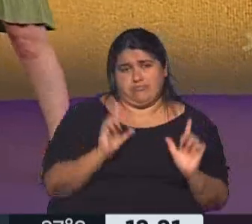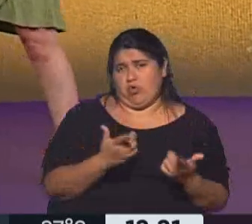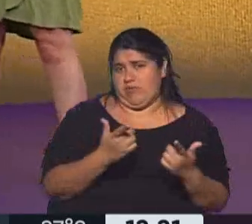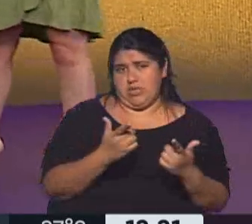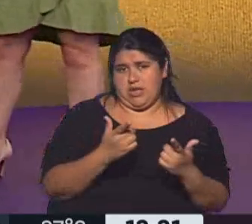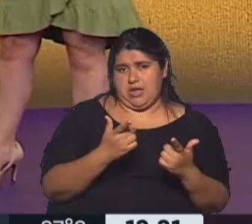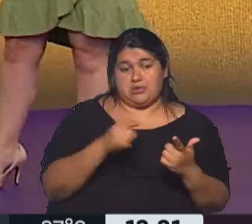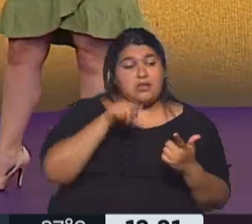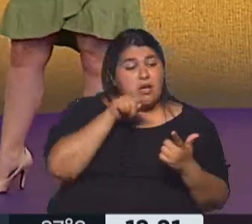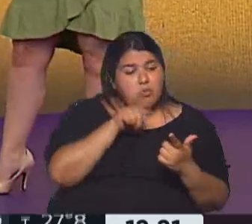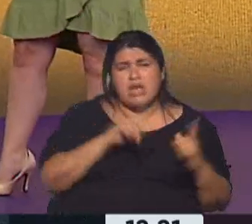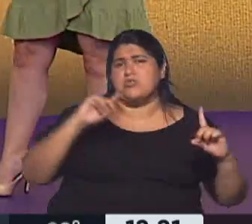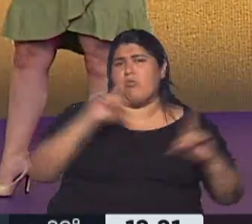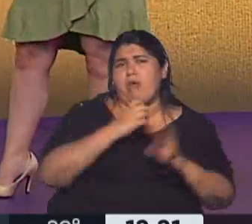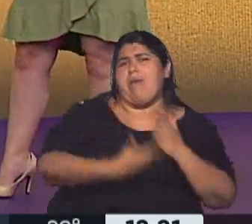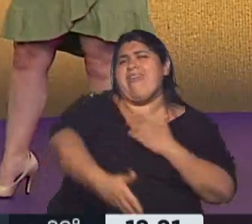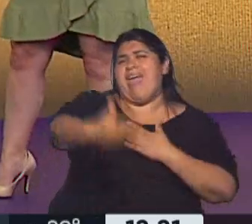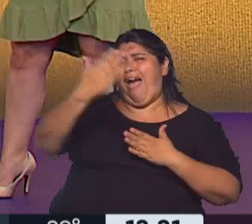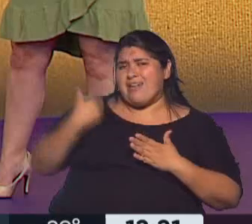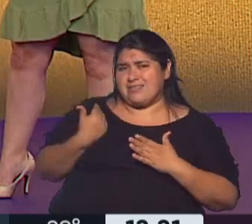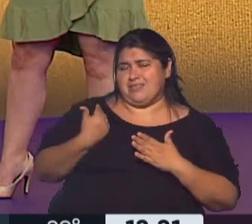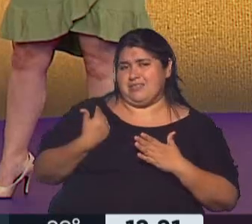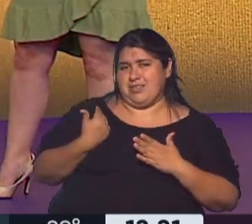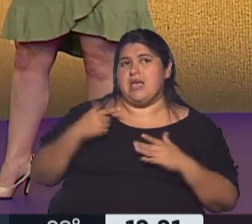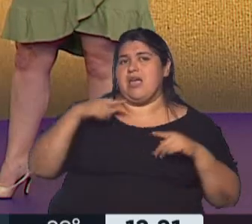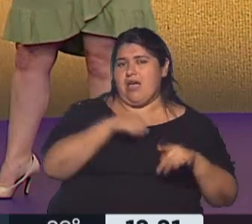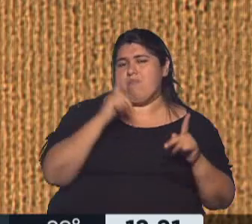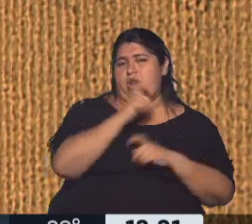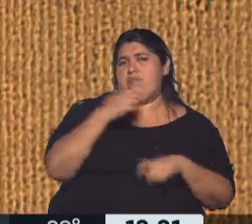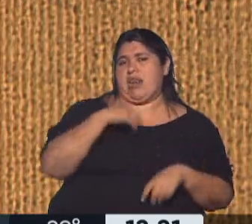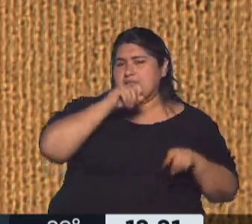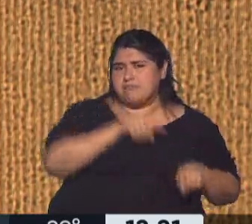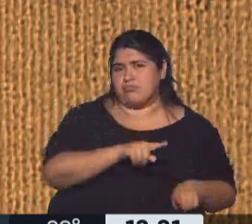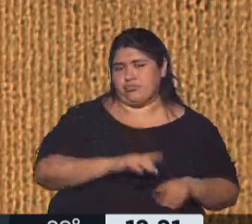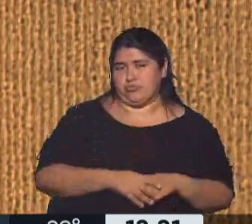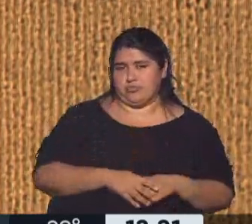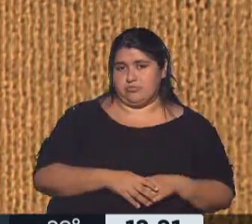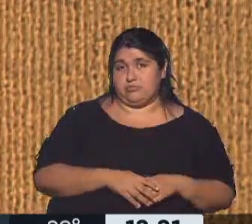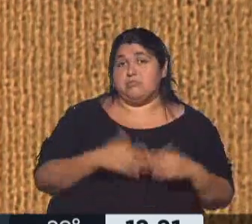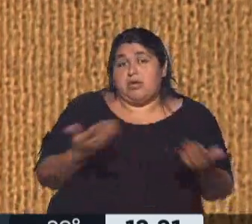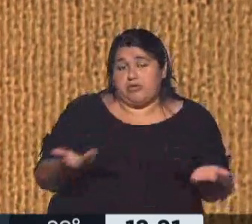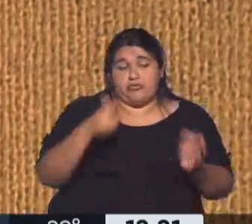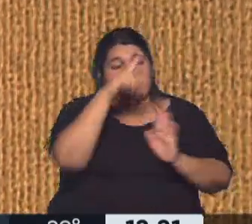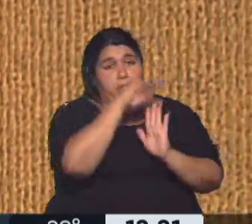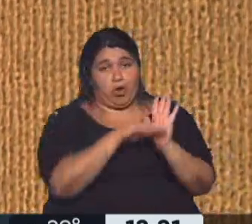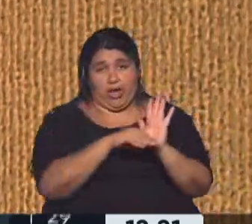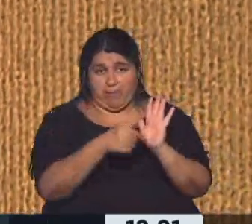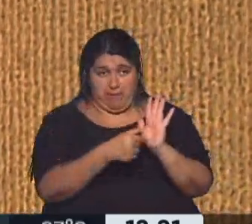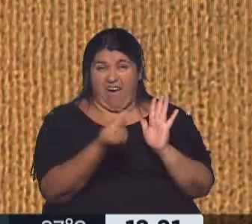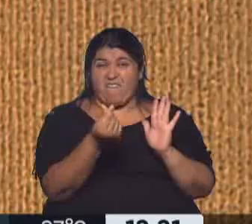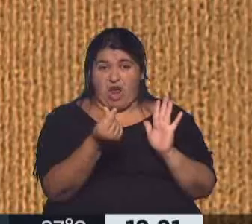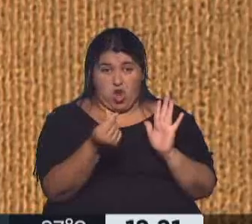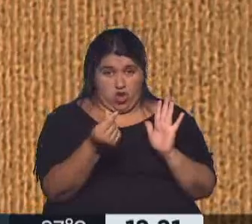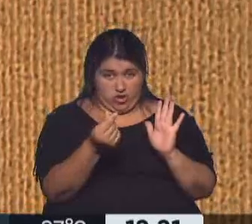problemas estructurales profundamente arraigados de Argentina. O sea, el programa no servía para